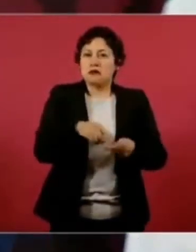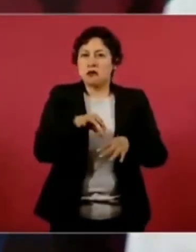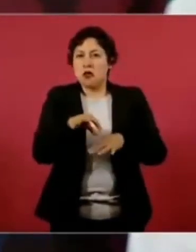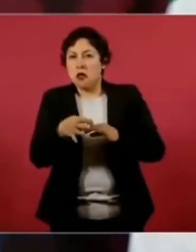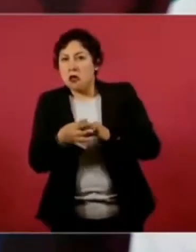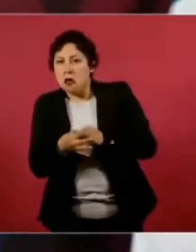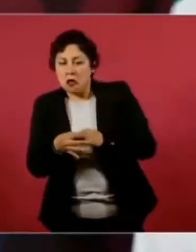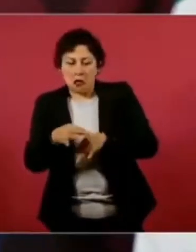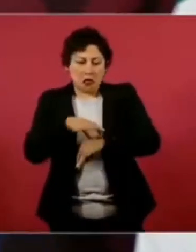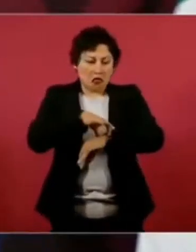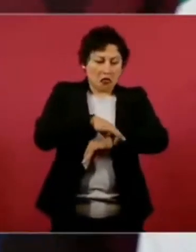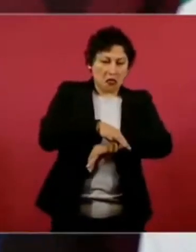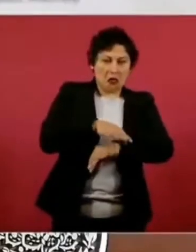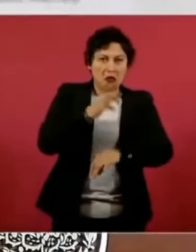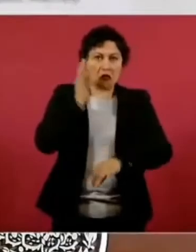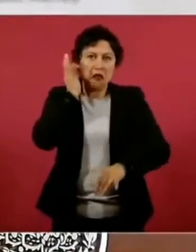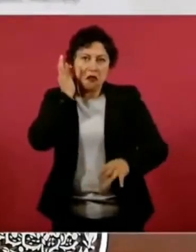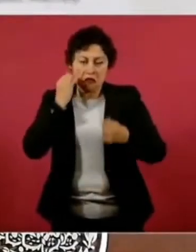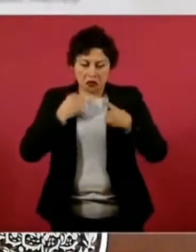elegantes.